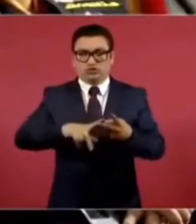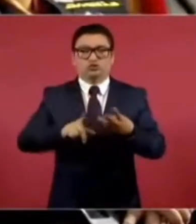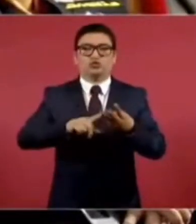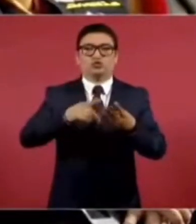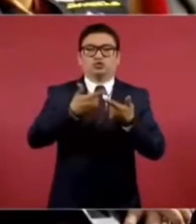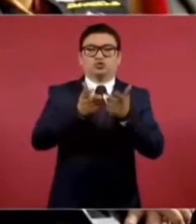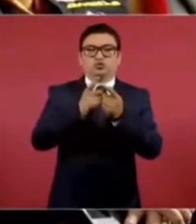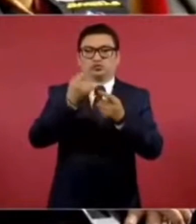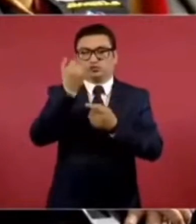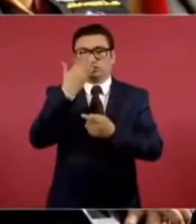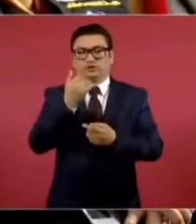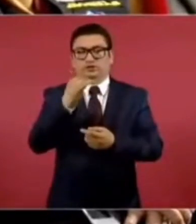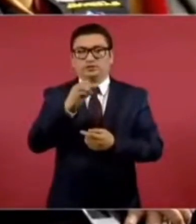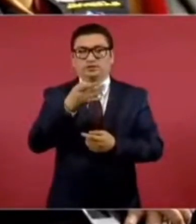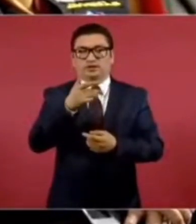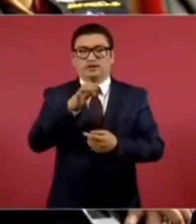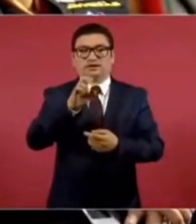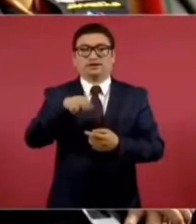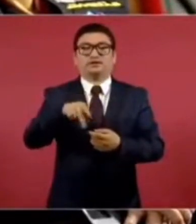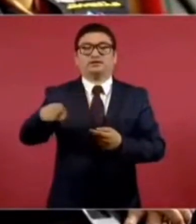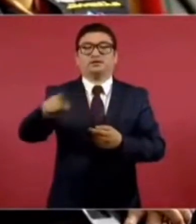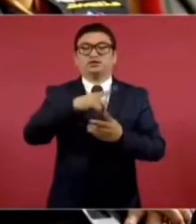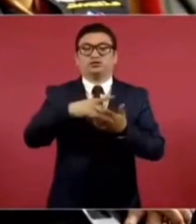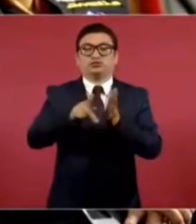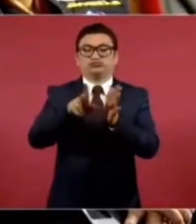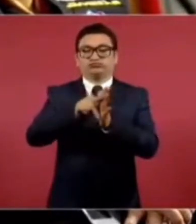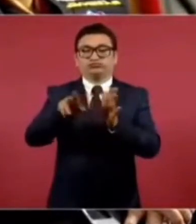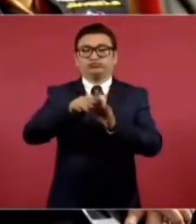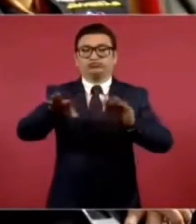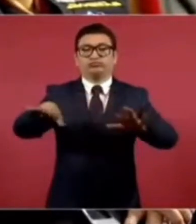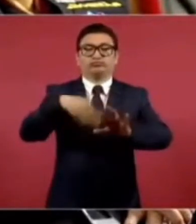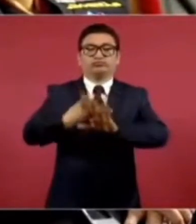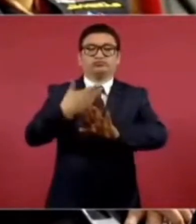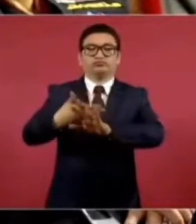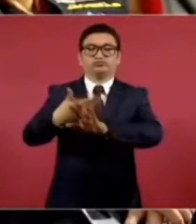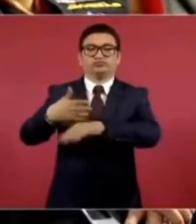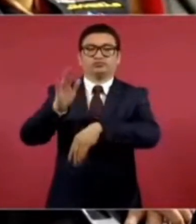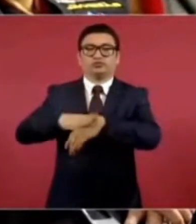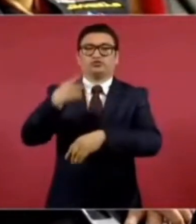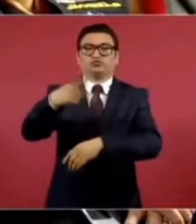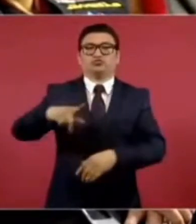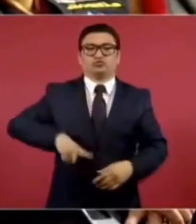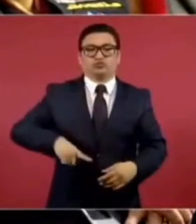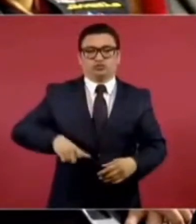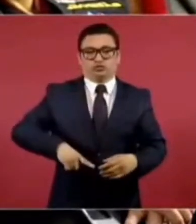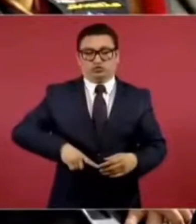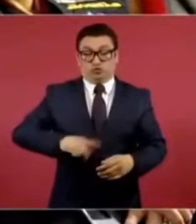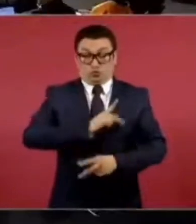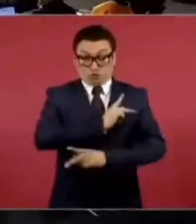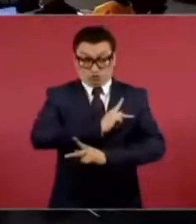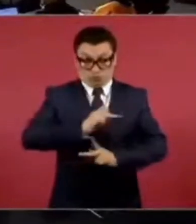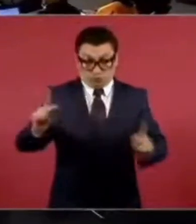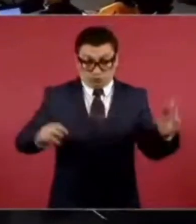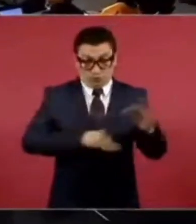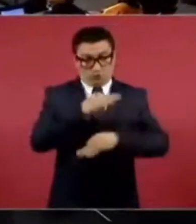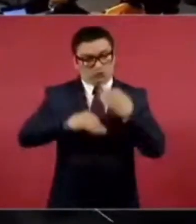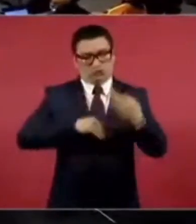se convirtieron en los medios que principalmente lo atacaron y atacaron a su gobierno. No todos,